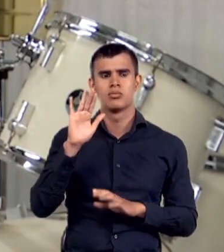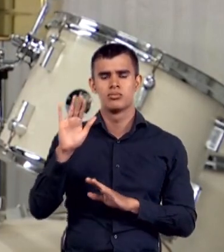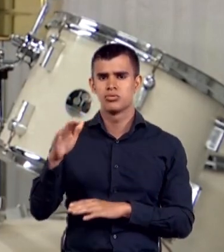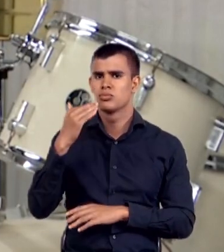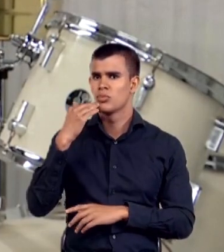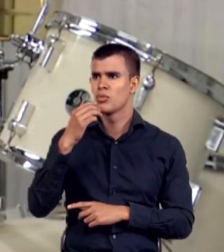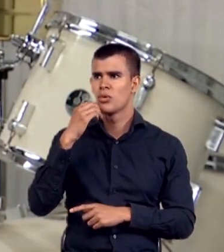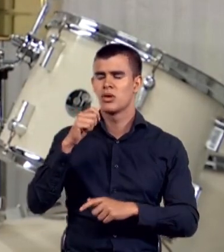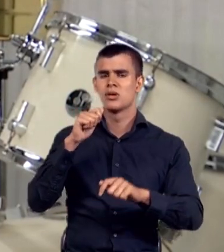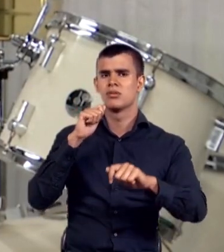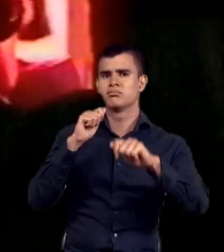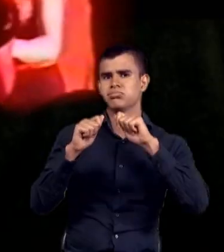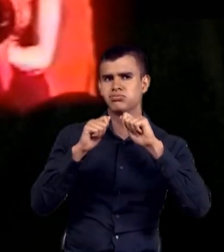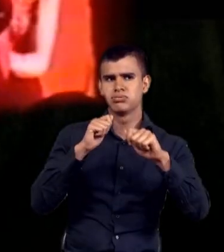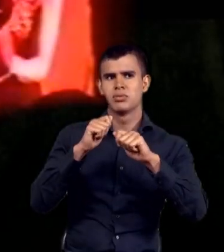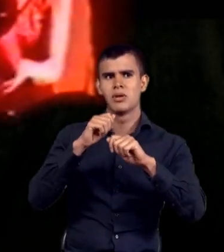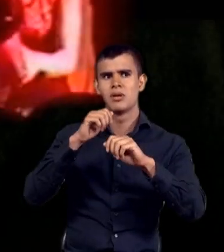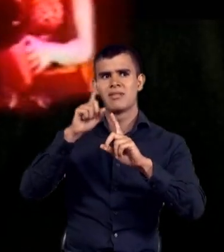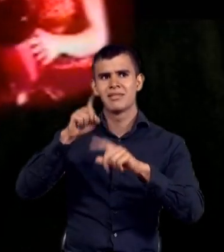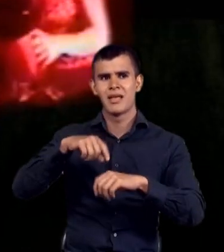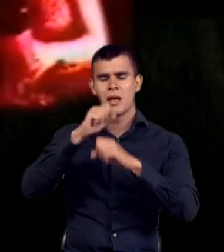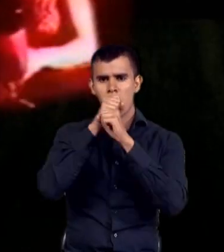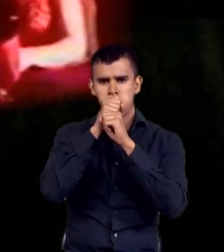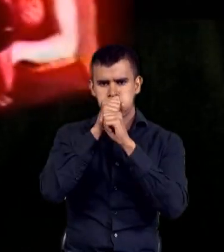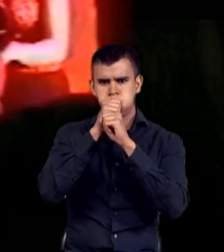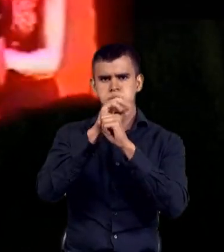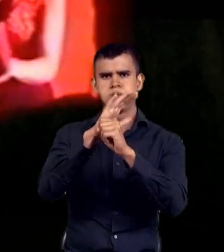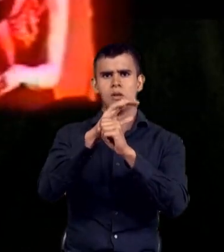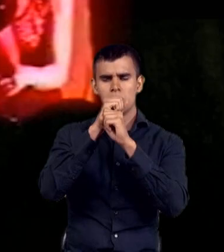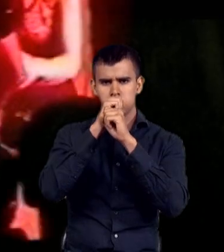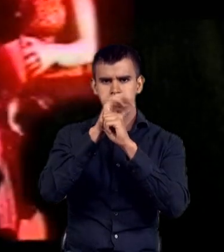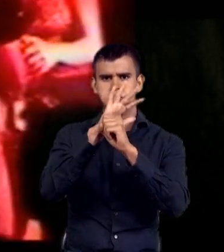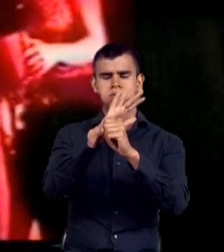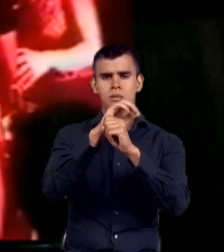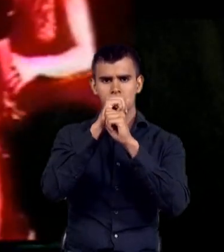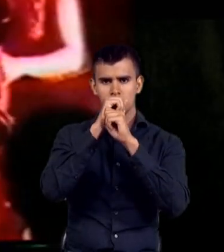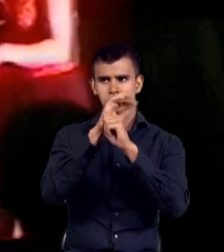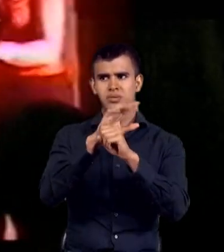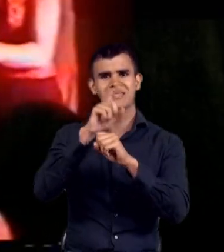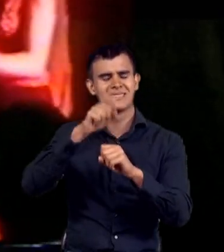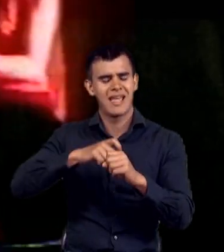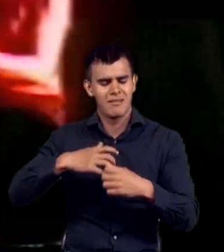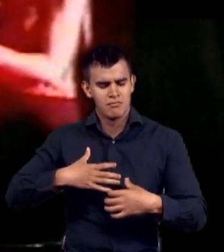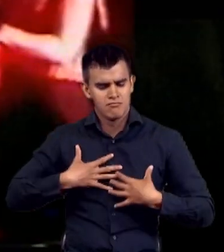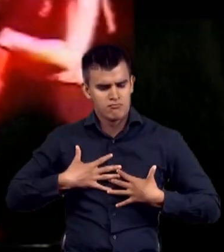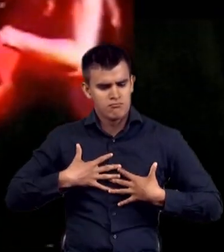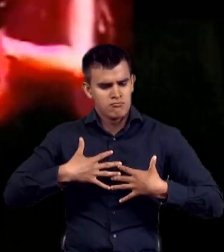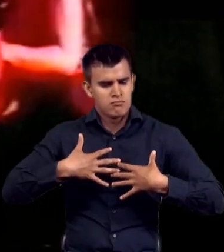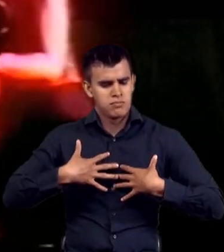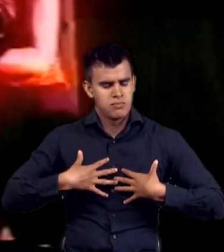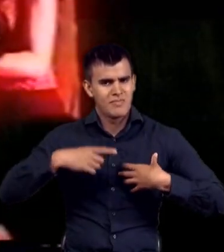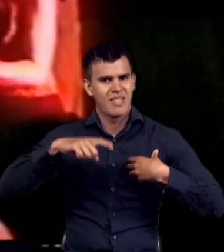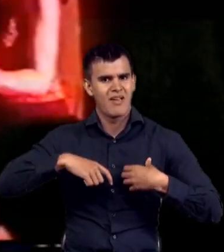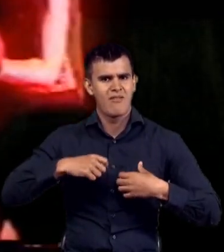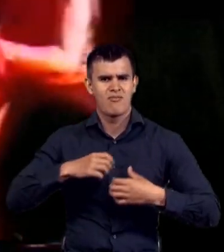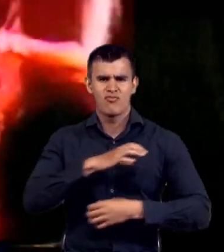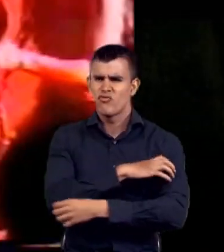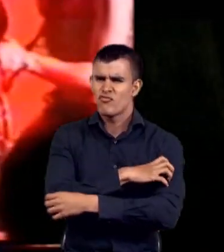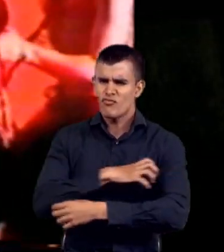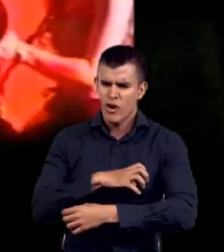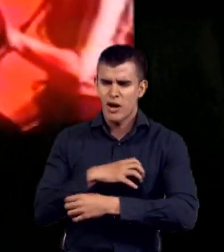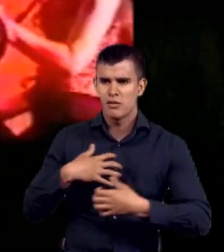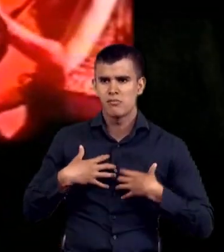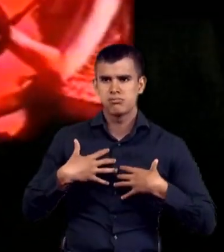que toque instrumentos percutivos, instrumentos de viento, donde la embocadura también requiere mucho empuje, mucha